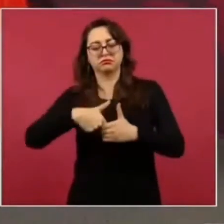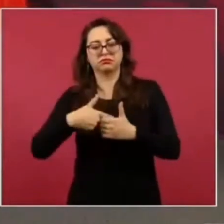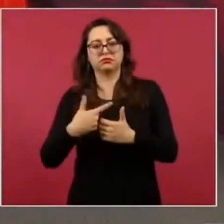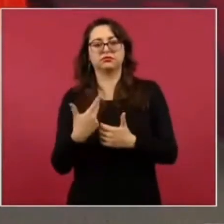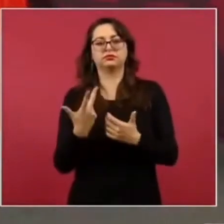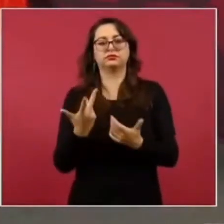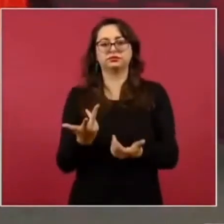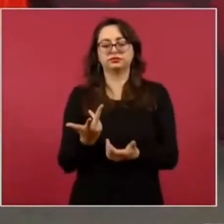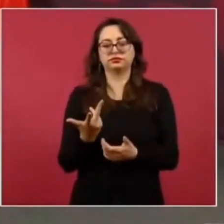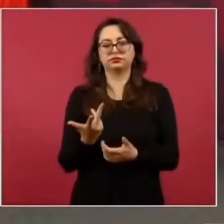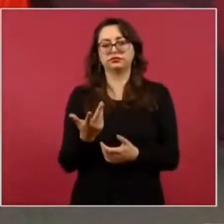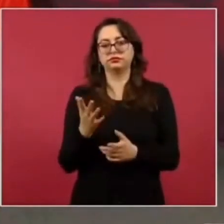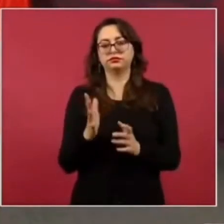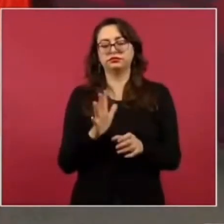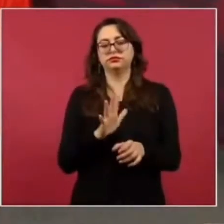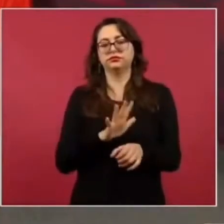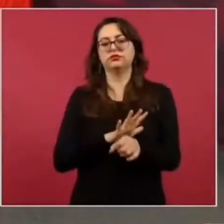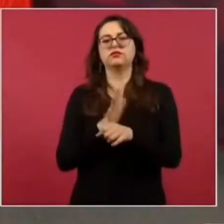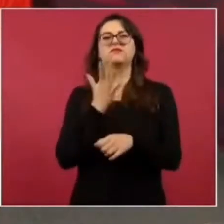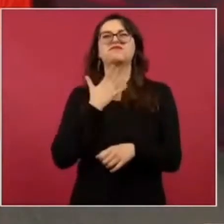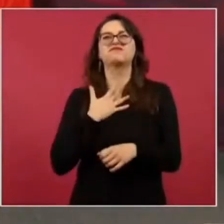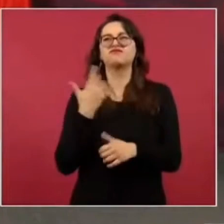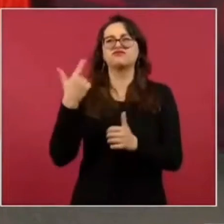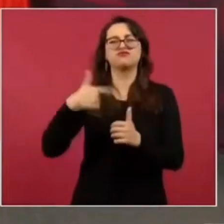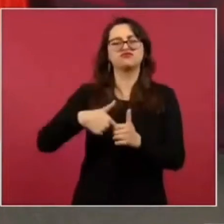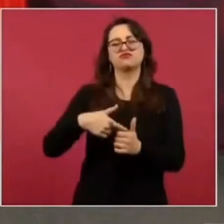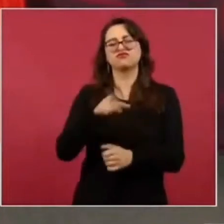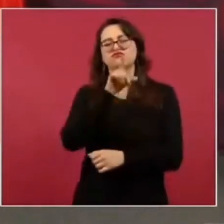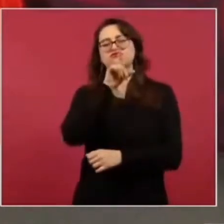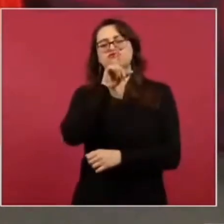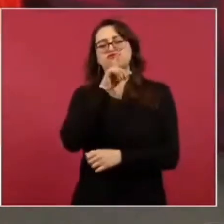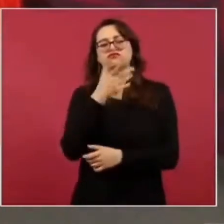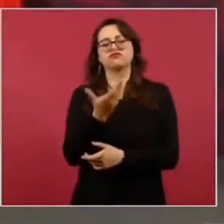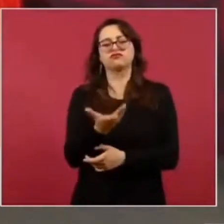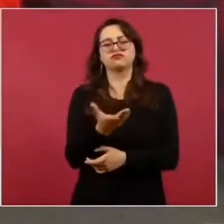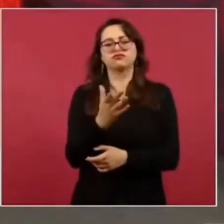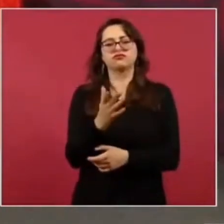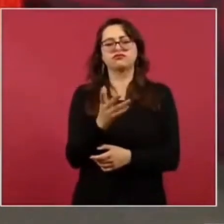Básicamente combustol en gasolinas.